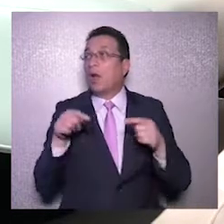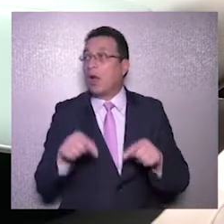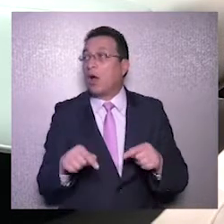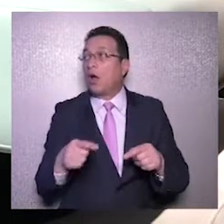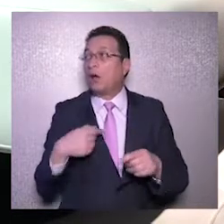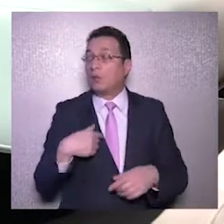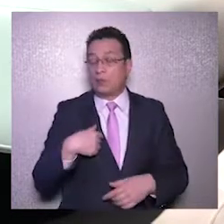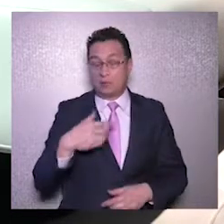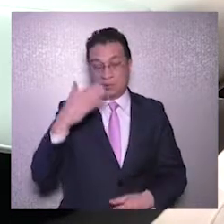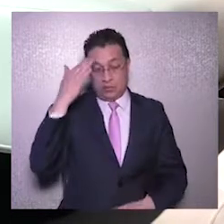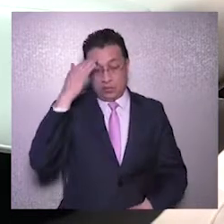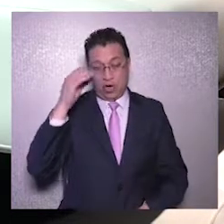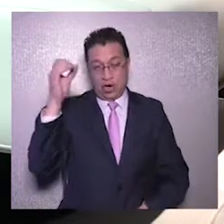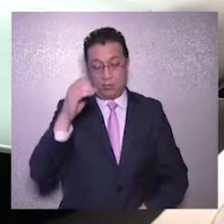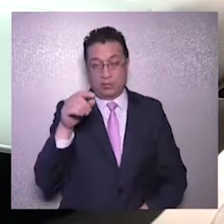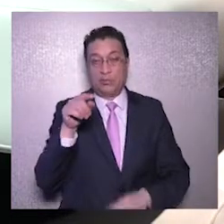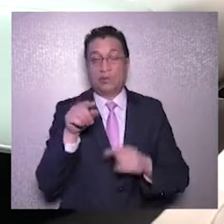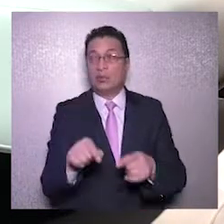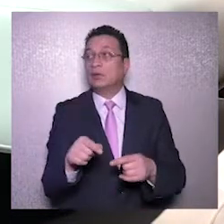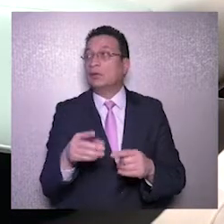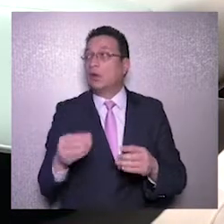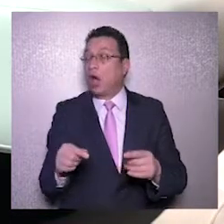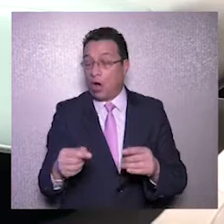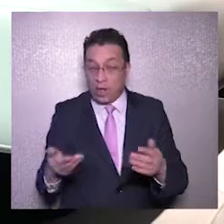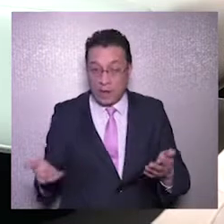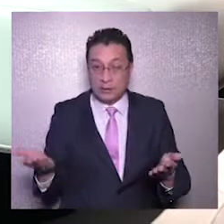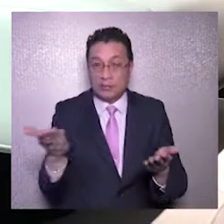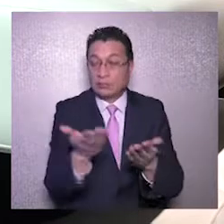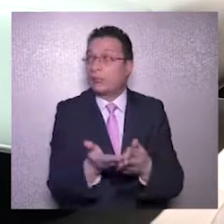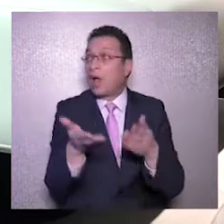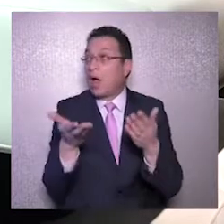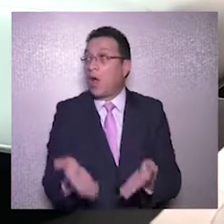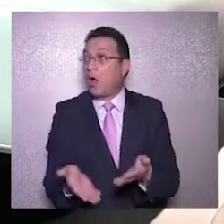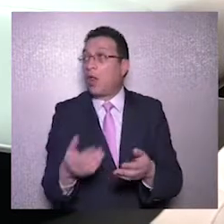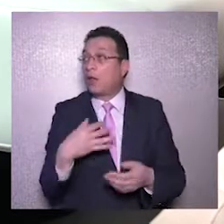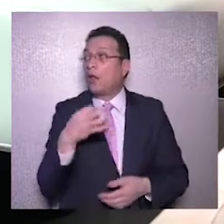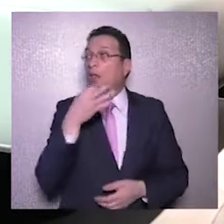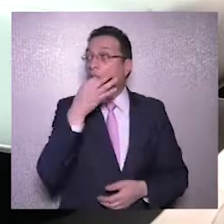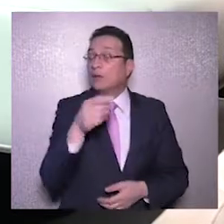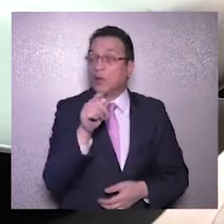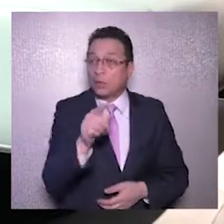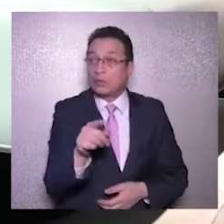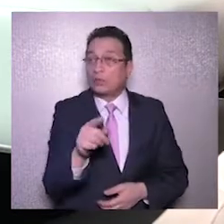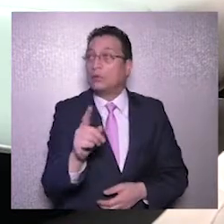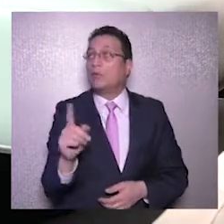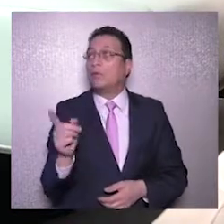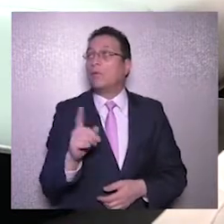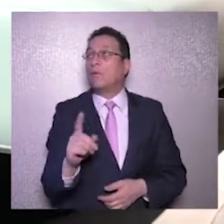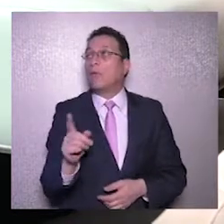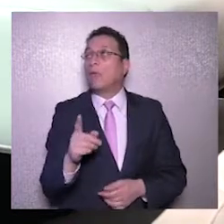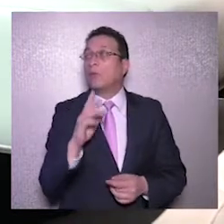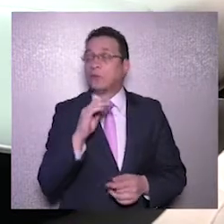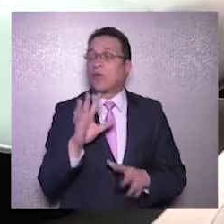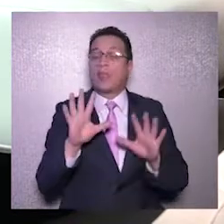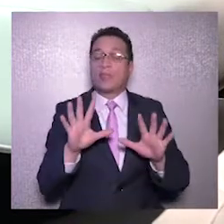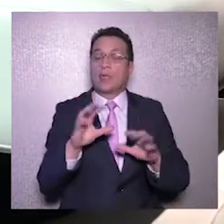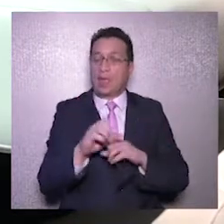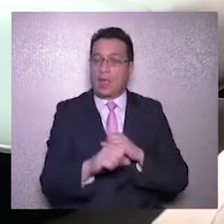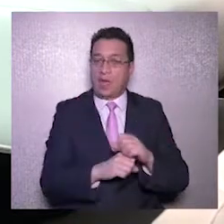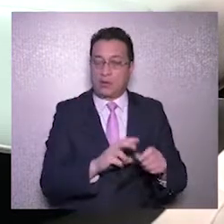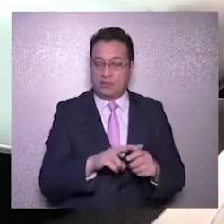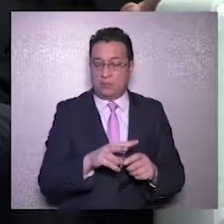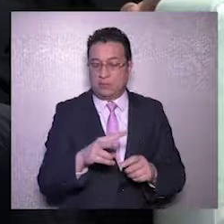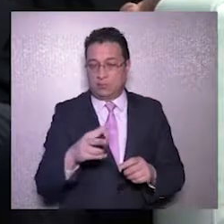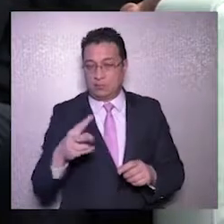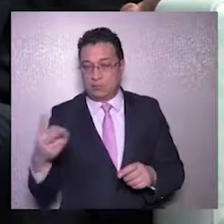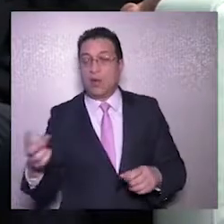en mi opinión, llegar a eso en este momento, como se lo decía usted, no tomaría menos de 10 años y tal vez 15 años,